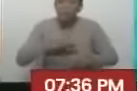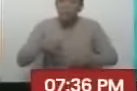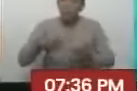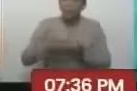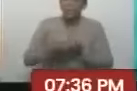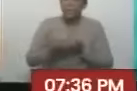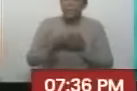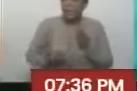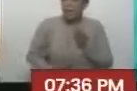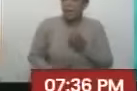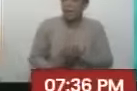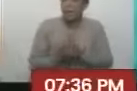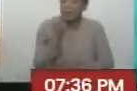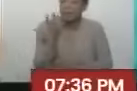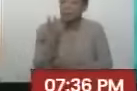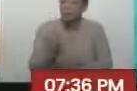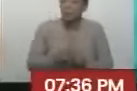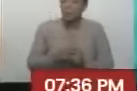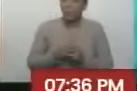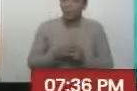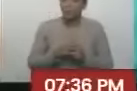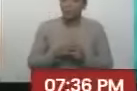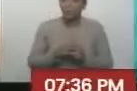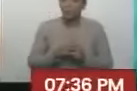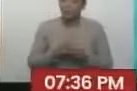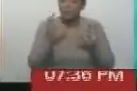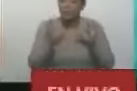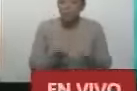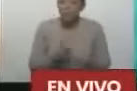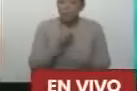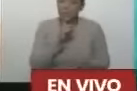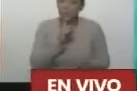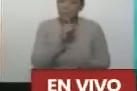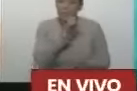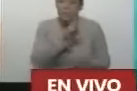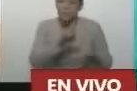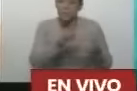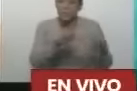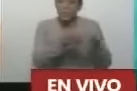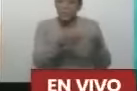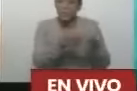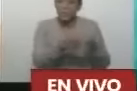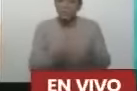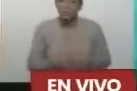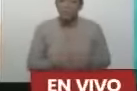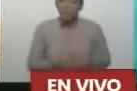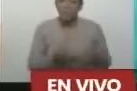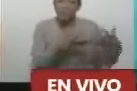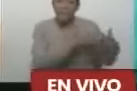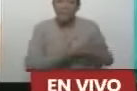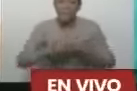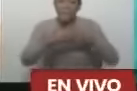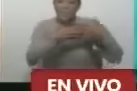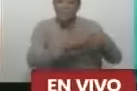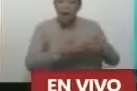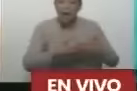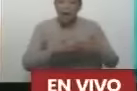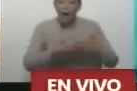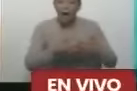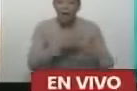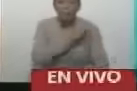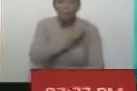desde el nacimiento de El imper el Imperio más brutal que haya conocido de la historia de la humanidad delio imperio norteamericano de